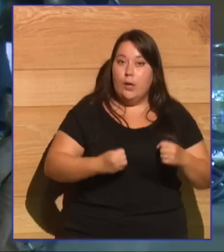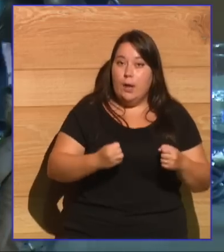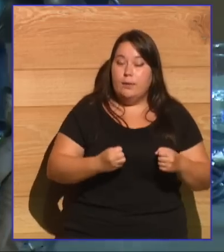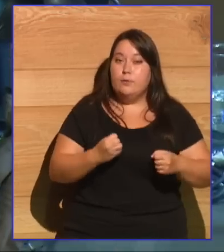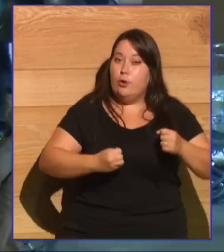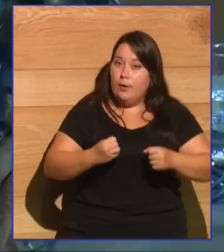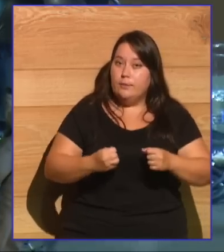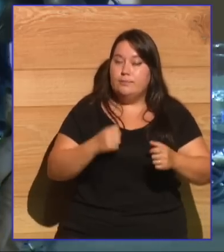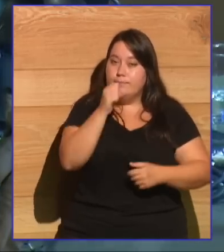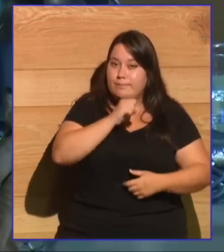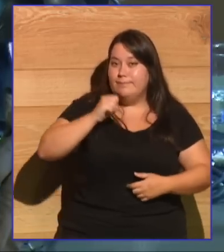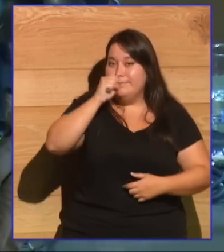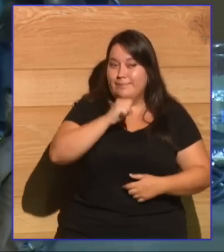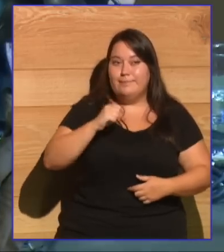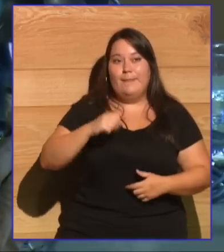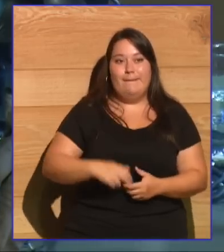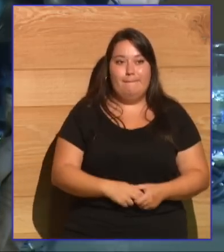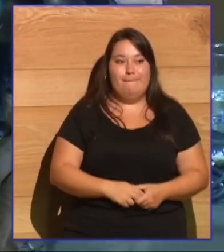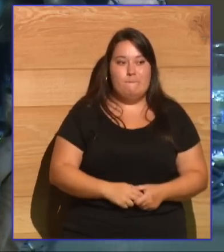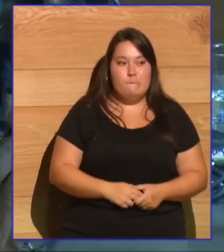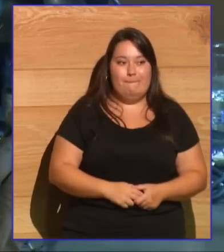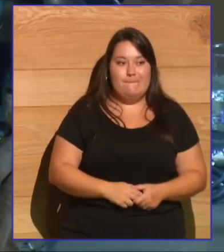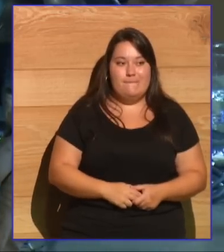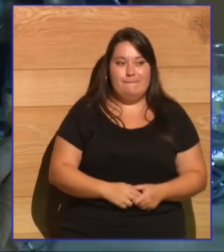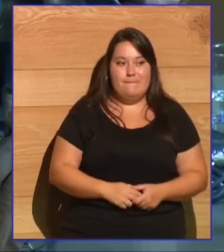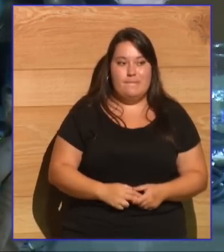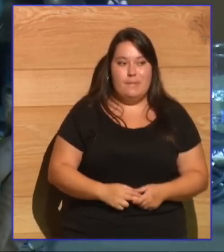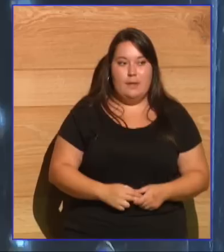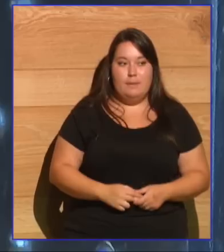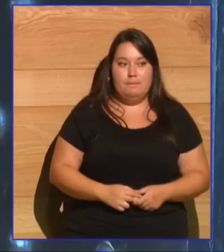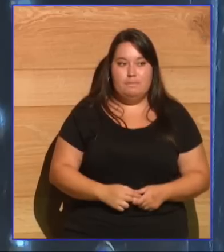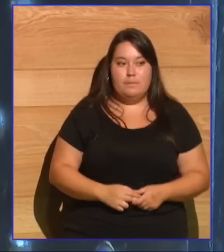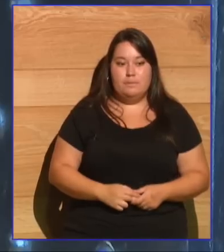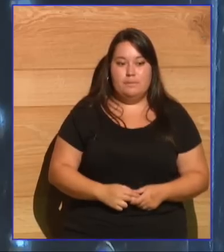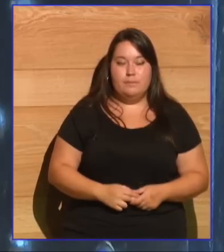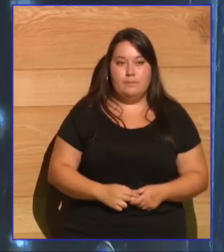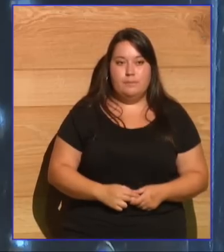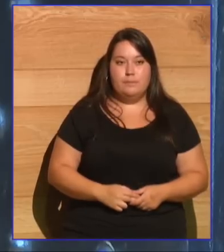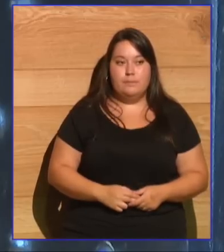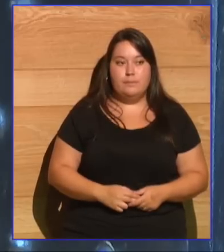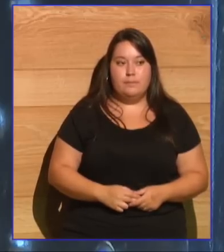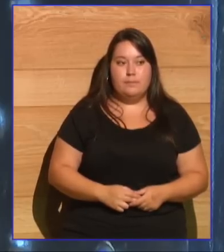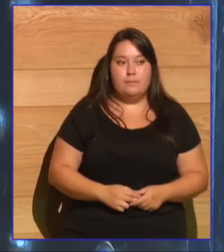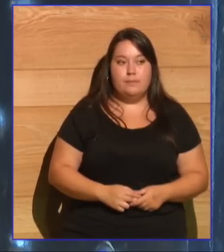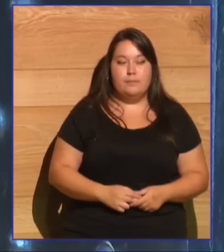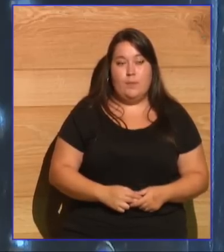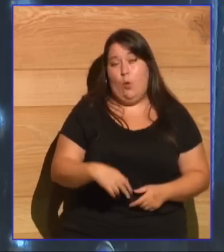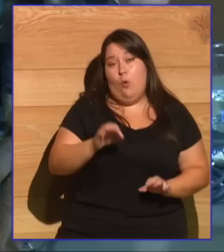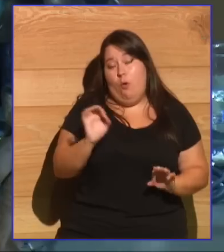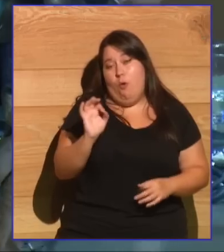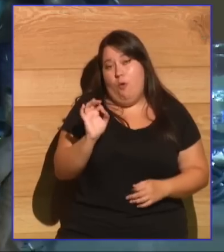campo como la raam correrá dicen correrán suderland es la canción de los rangers correrán